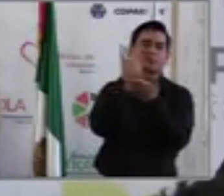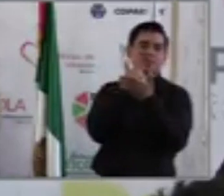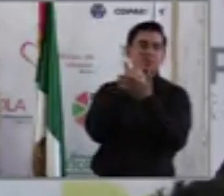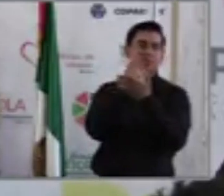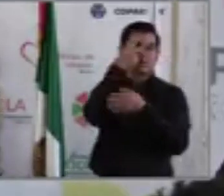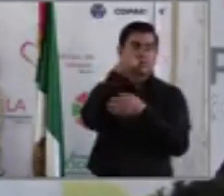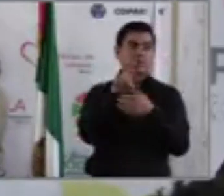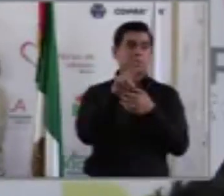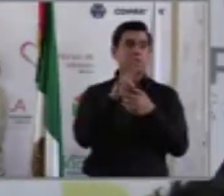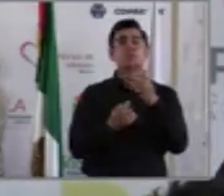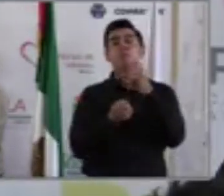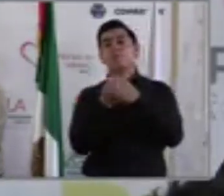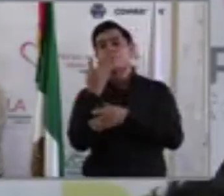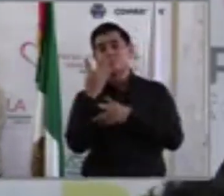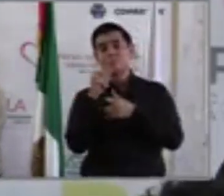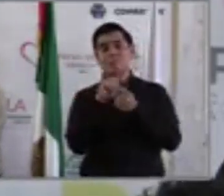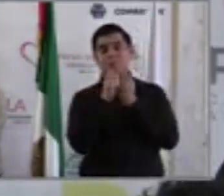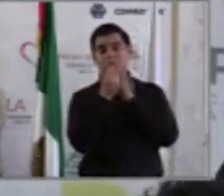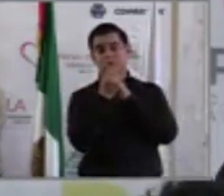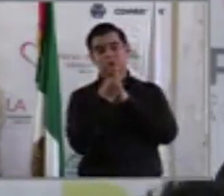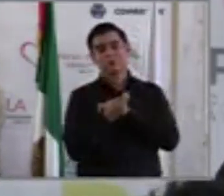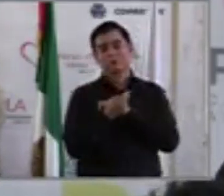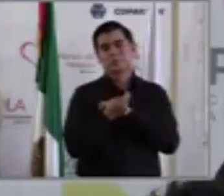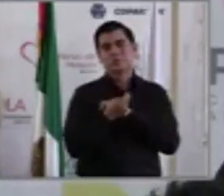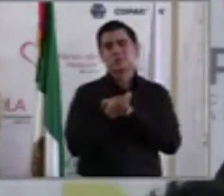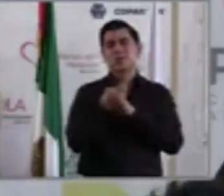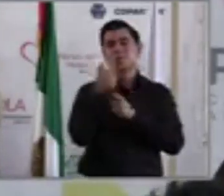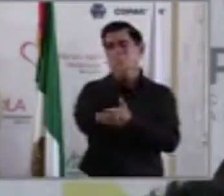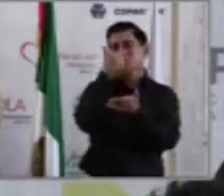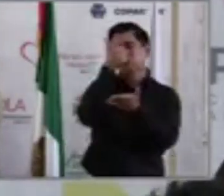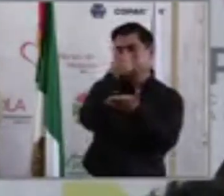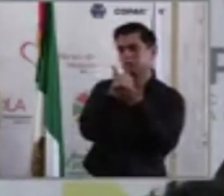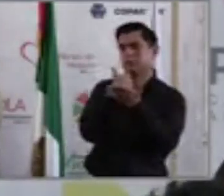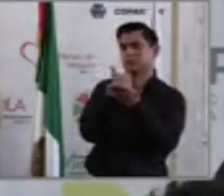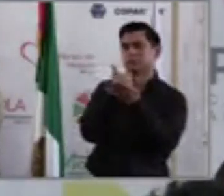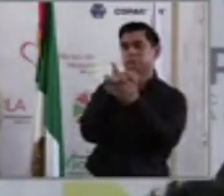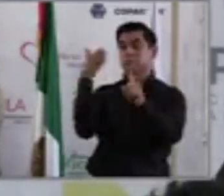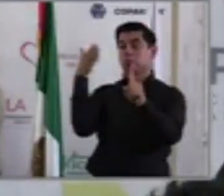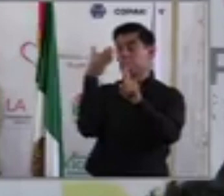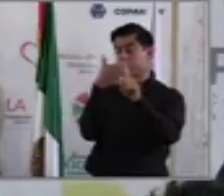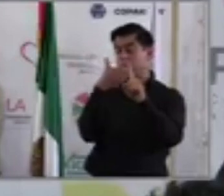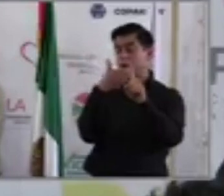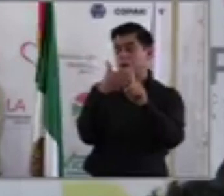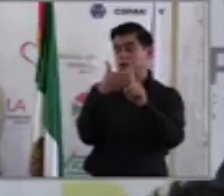reconstruye, de una ciudad que opte por la paz,